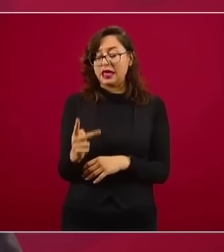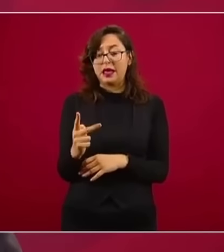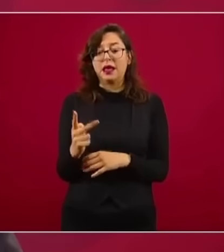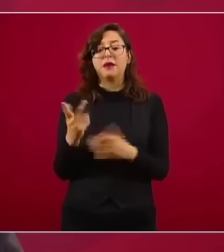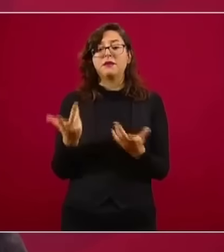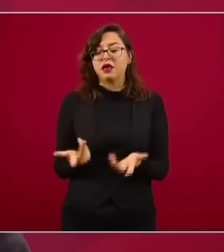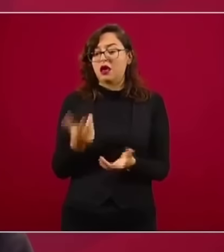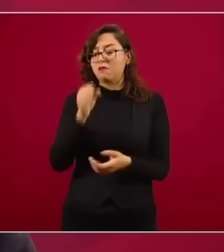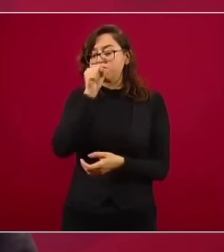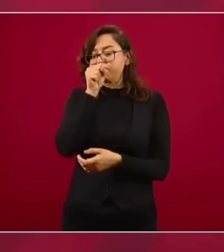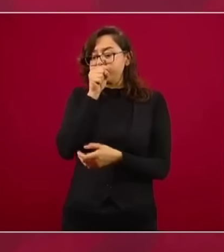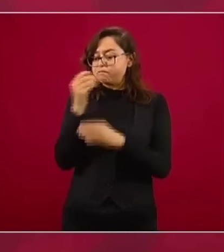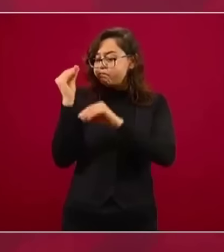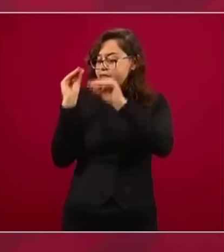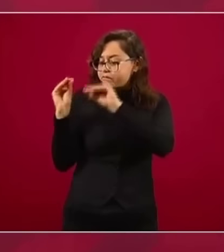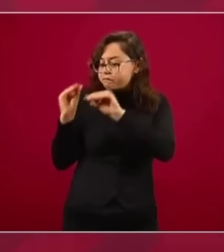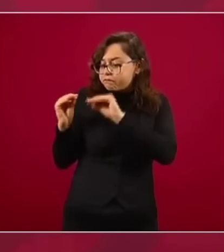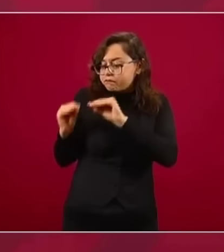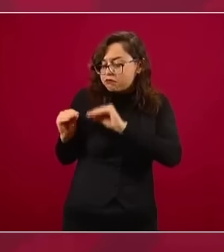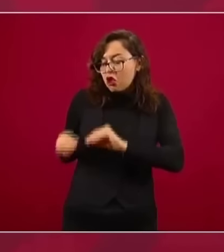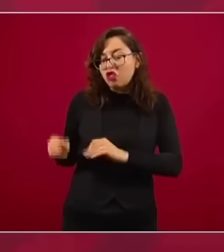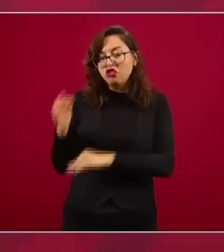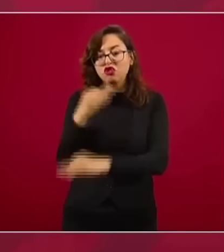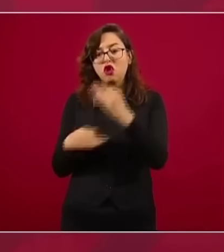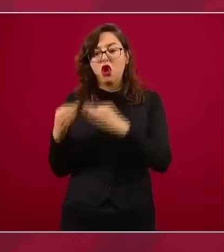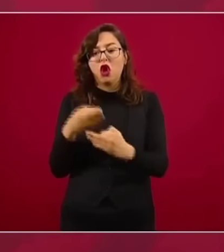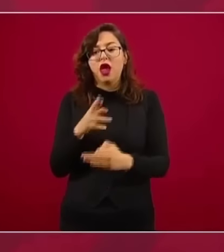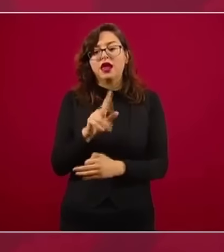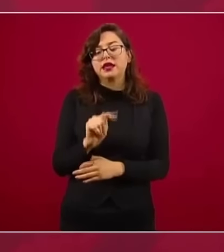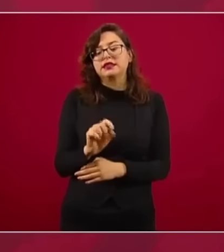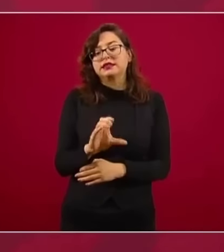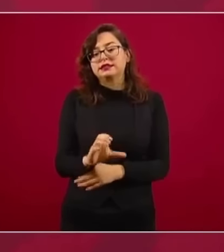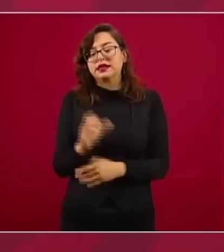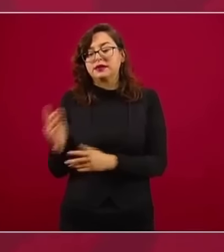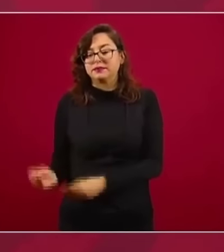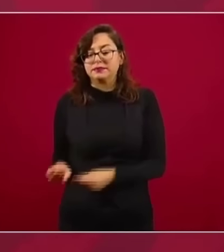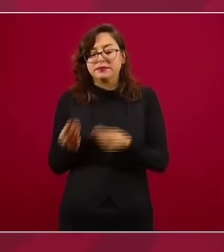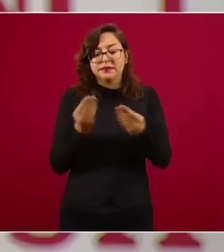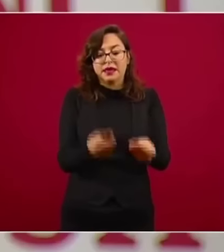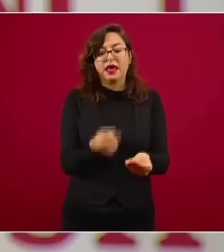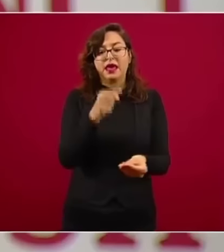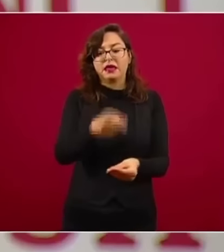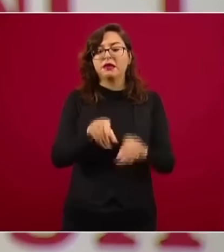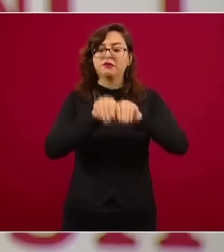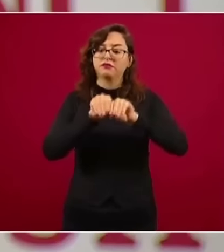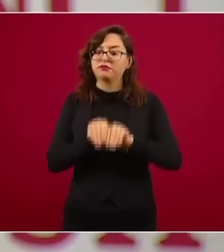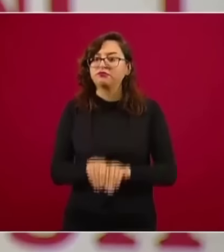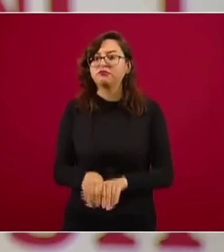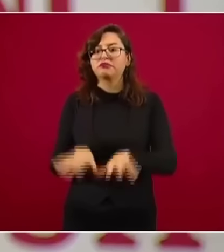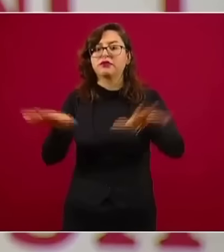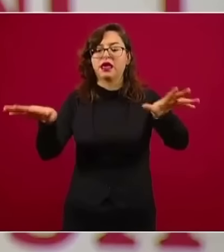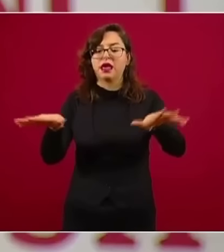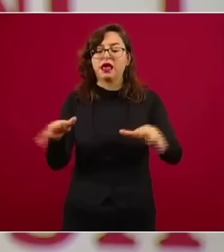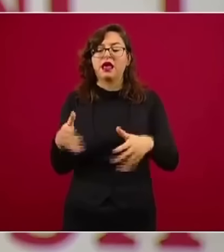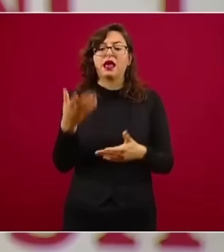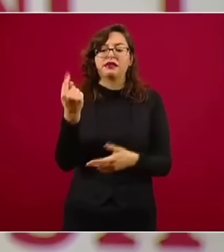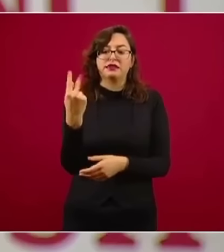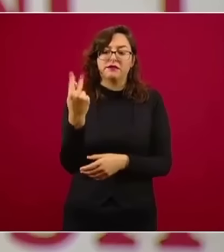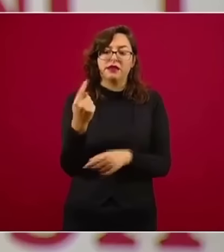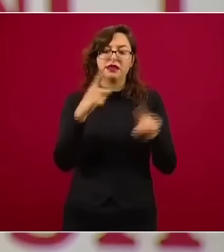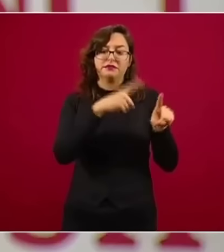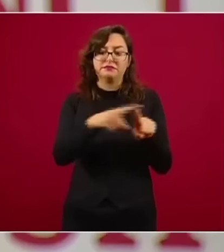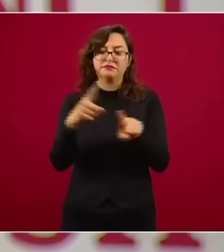todos los contenidos y la RTC le dispersa a las televisoras la señal para que